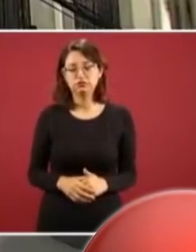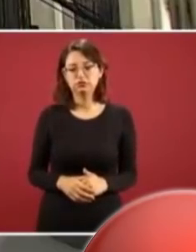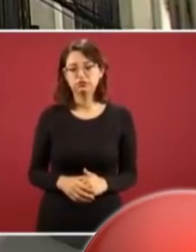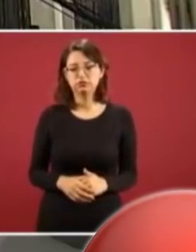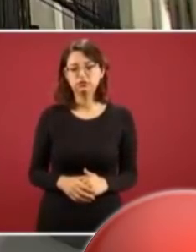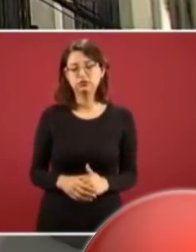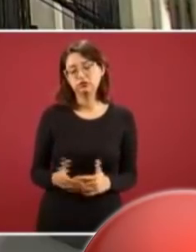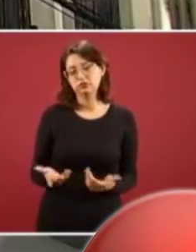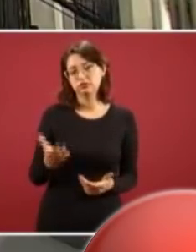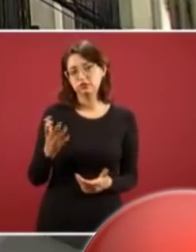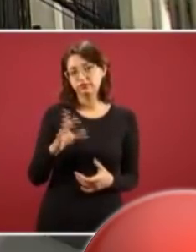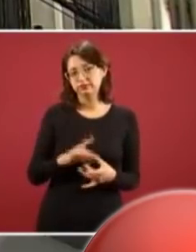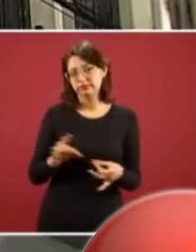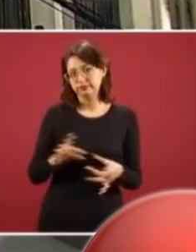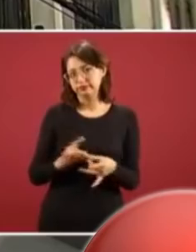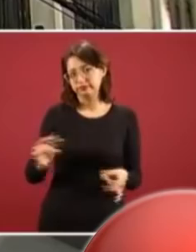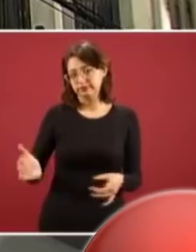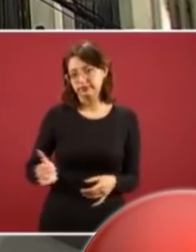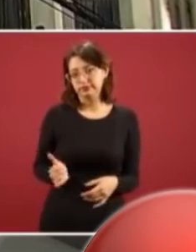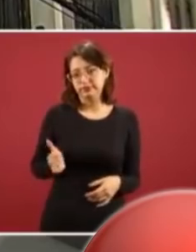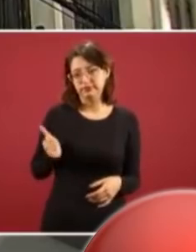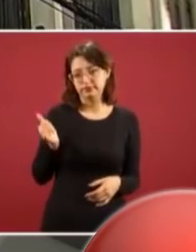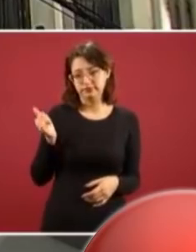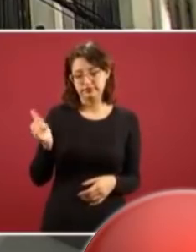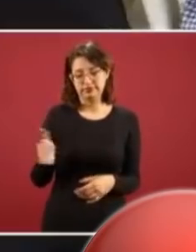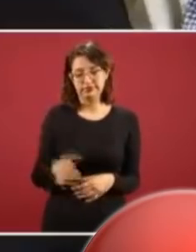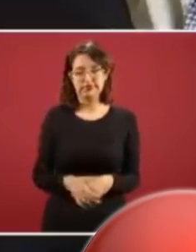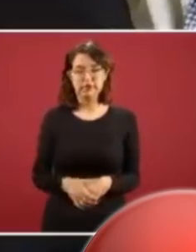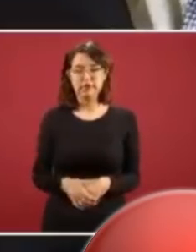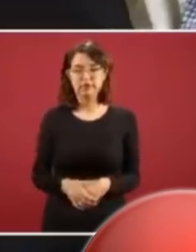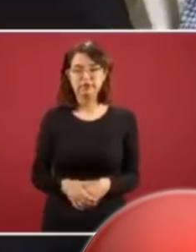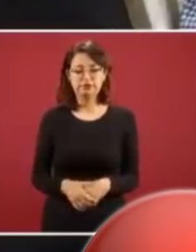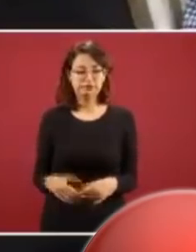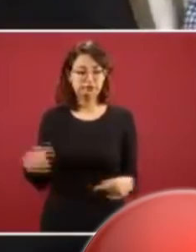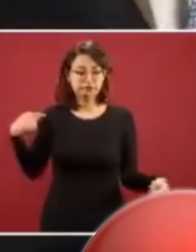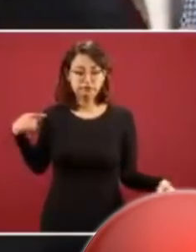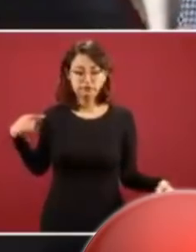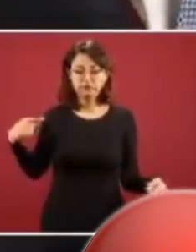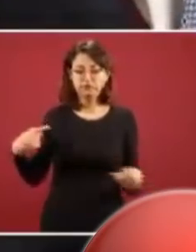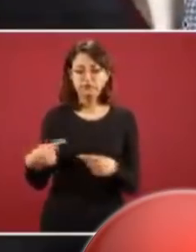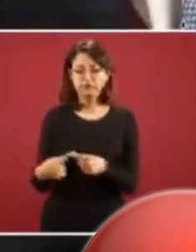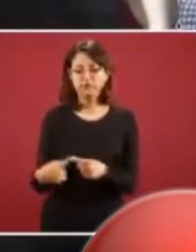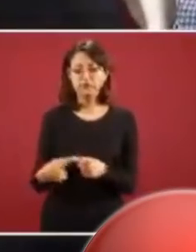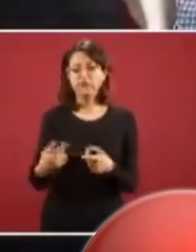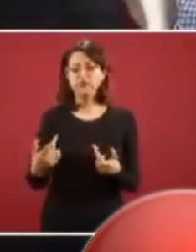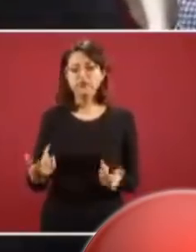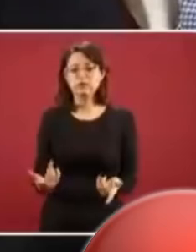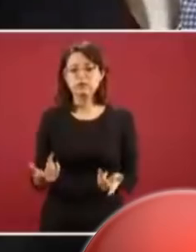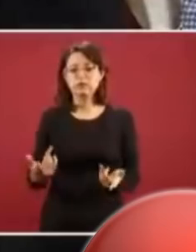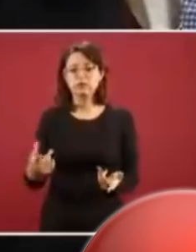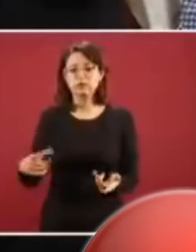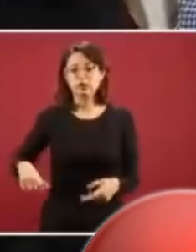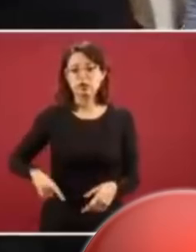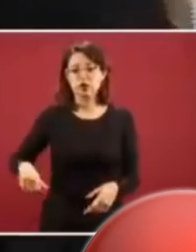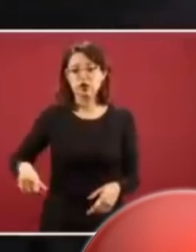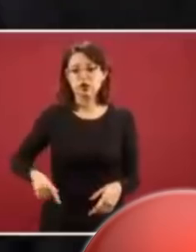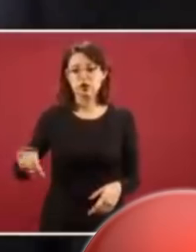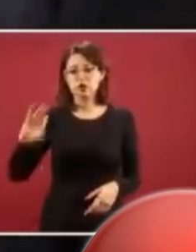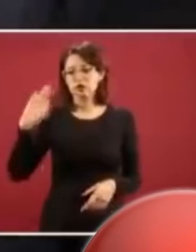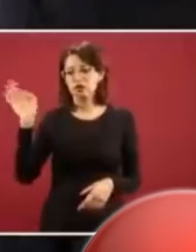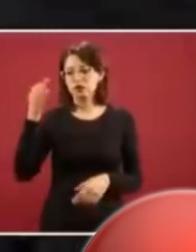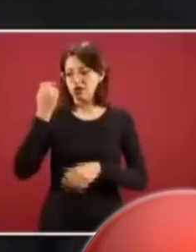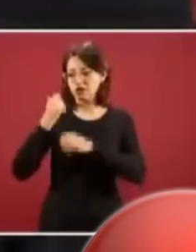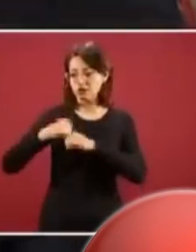para comentársela. He estado yo reunido en las últimas semanas con diversos funcionarios del gobierno federal